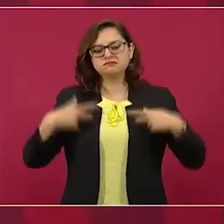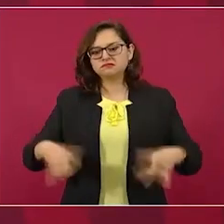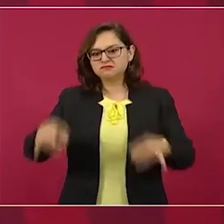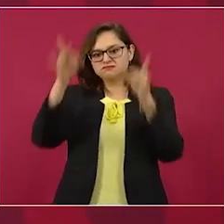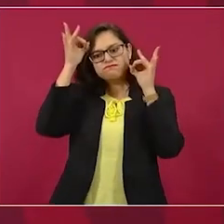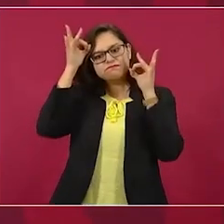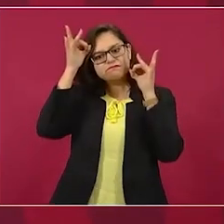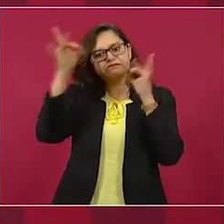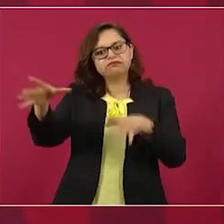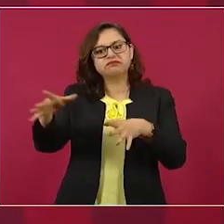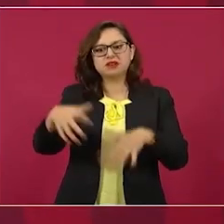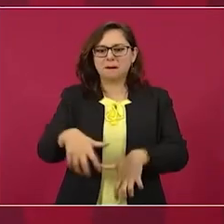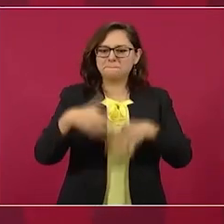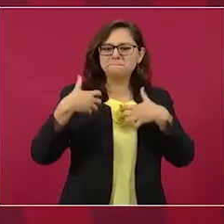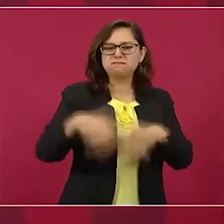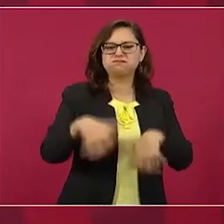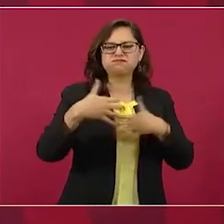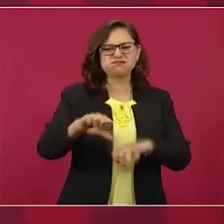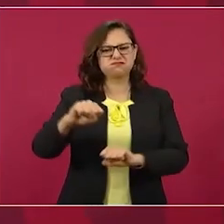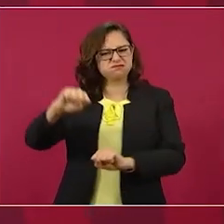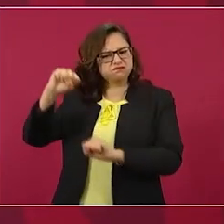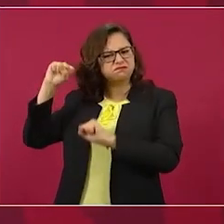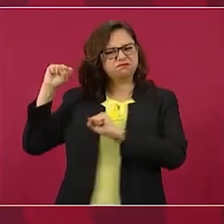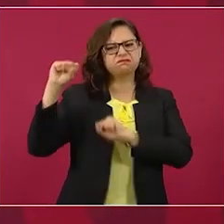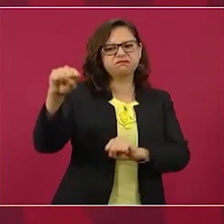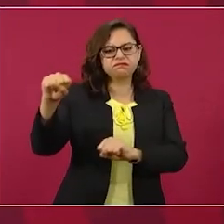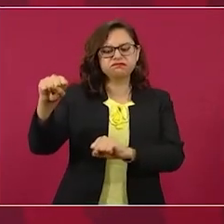en todos lados, hasta en las grandes potencias,